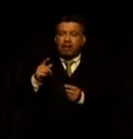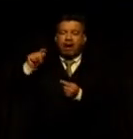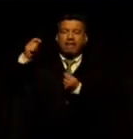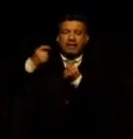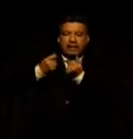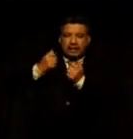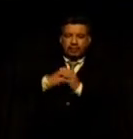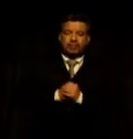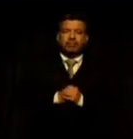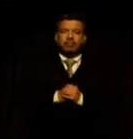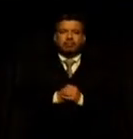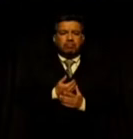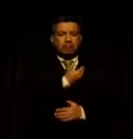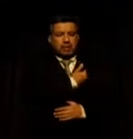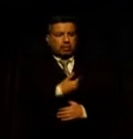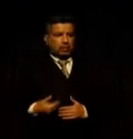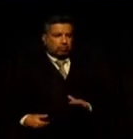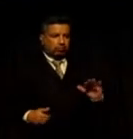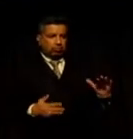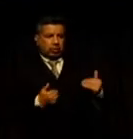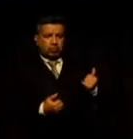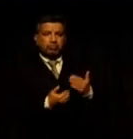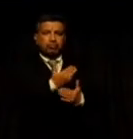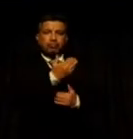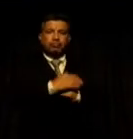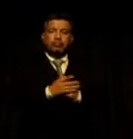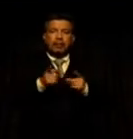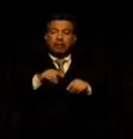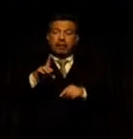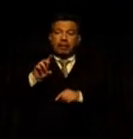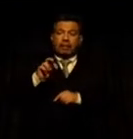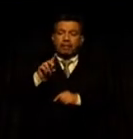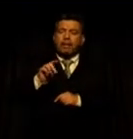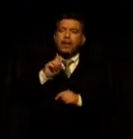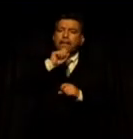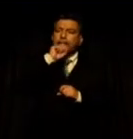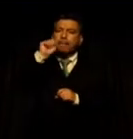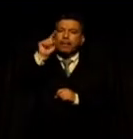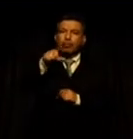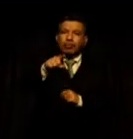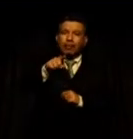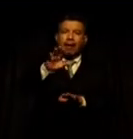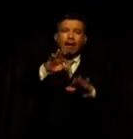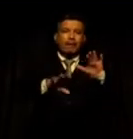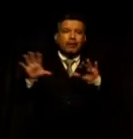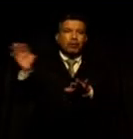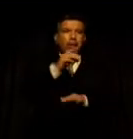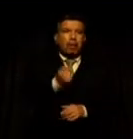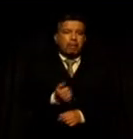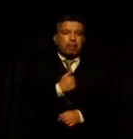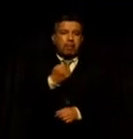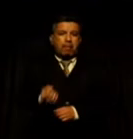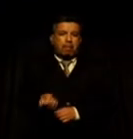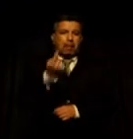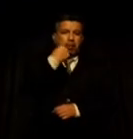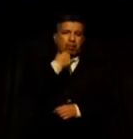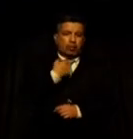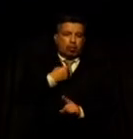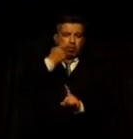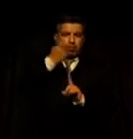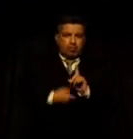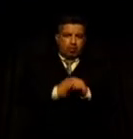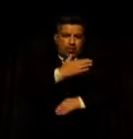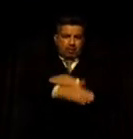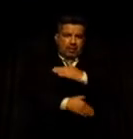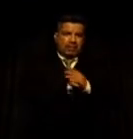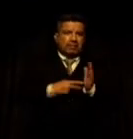entonces presidente yo quisiera iniciar y david con una pregunta porque a veces todos nos preguntamos inclusive yo como ministra de las